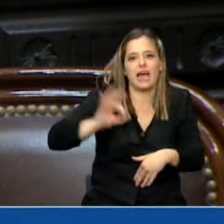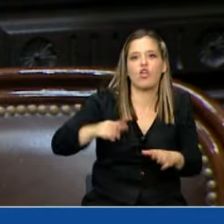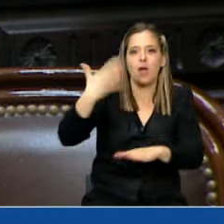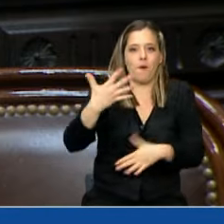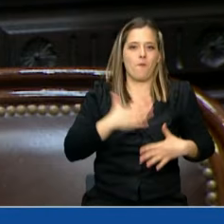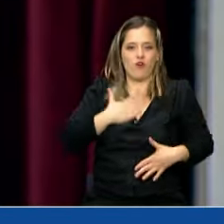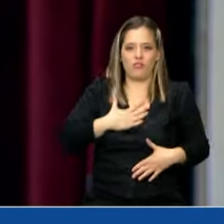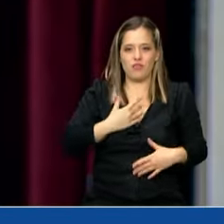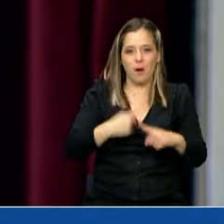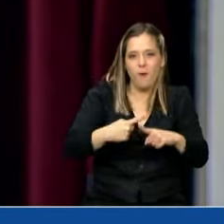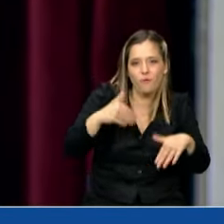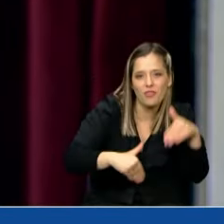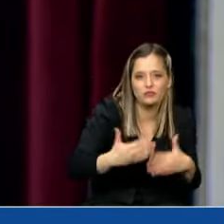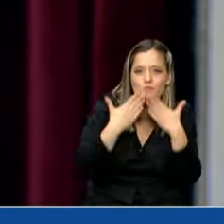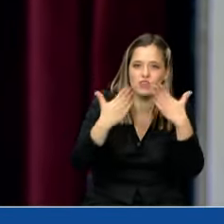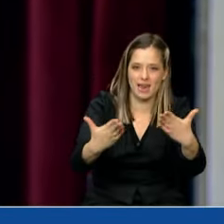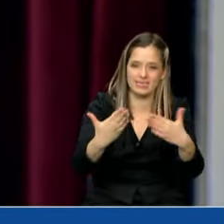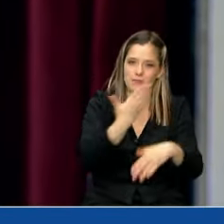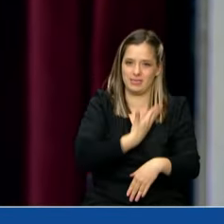presidente Muchas